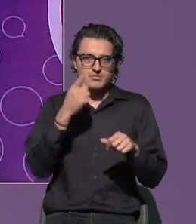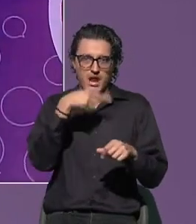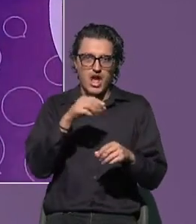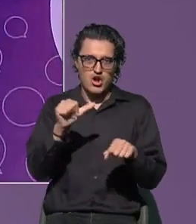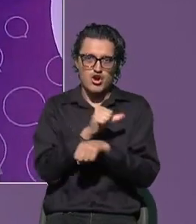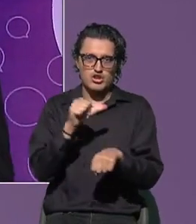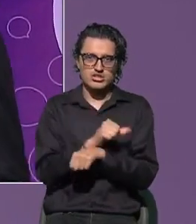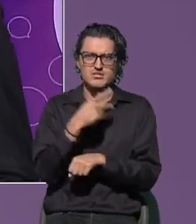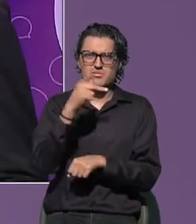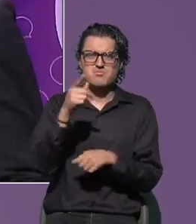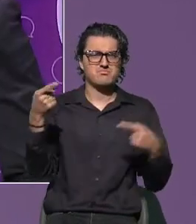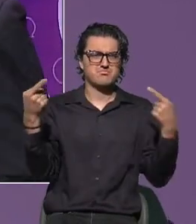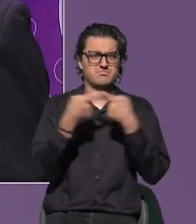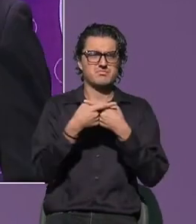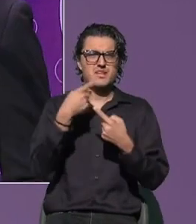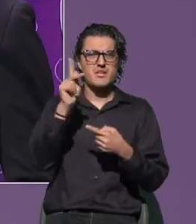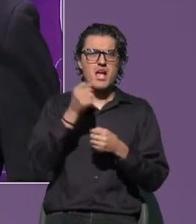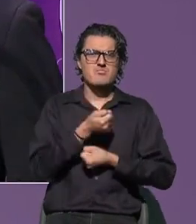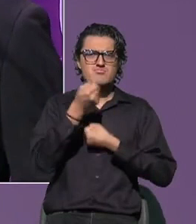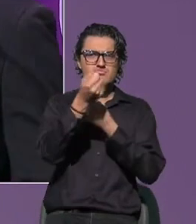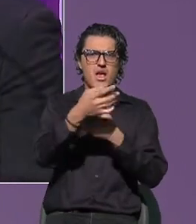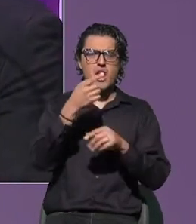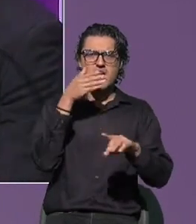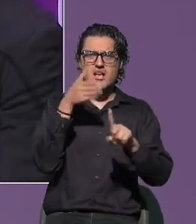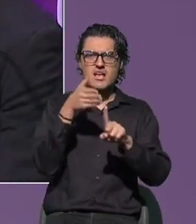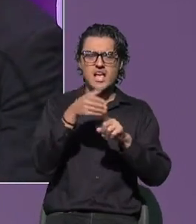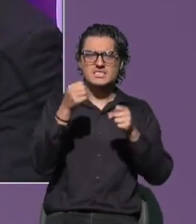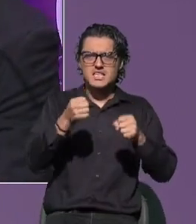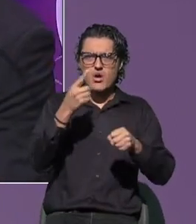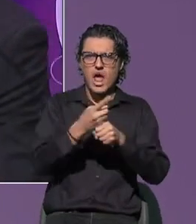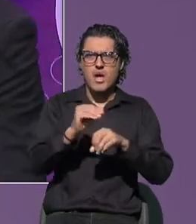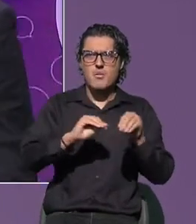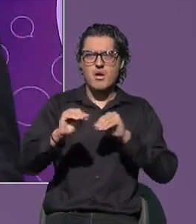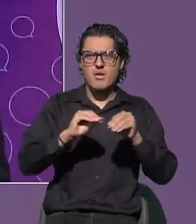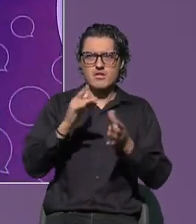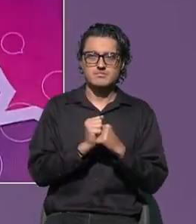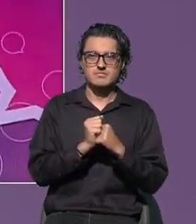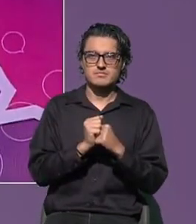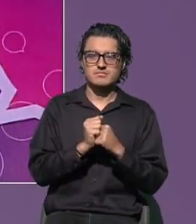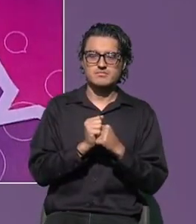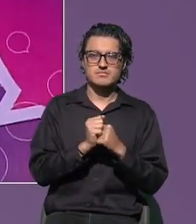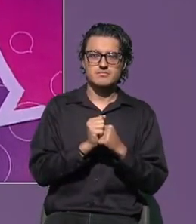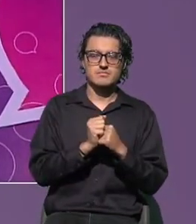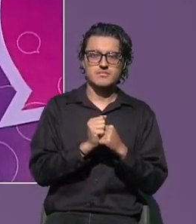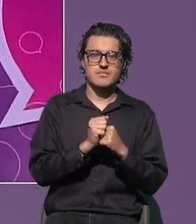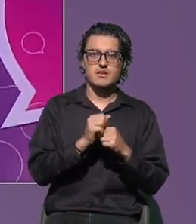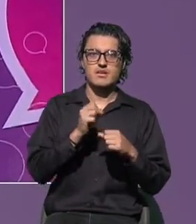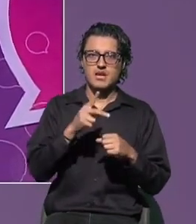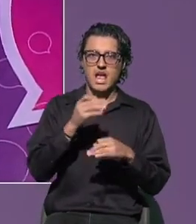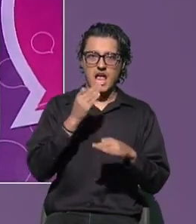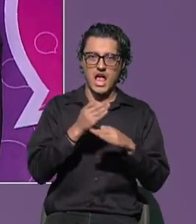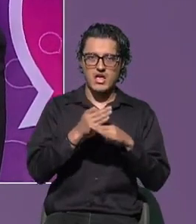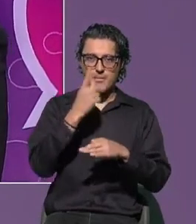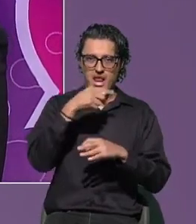absolutamente contradictoria en las declaraciones tanto de seguridad como de movilidad sostenible gracias pues para que pueda pasar el